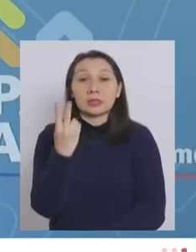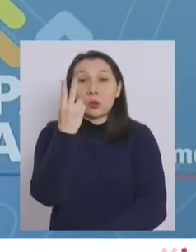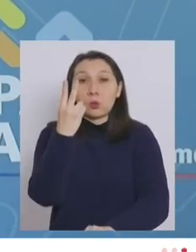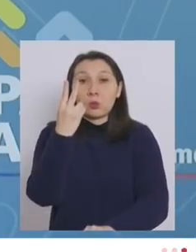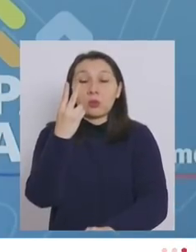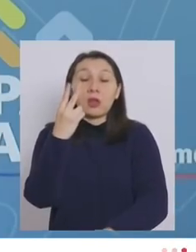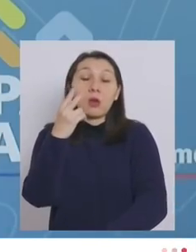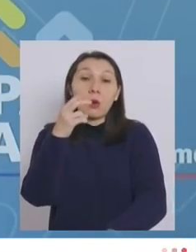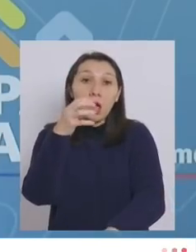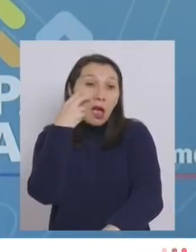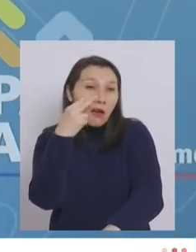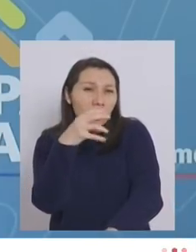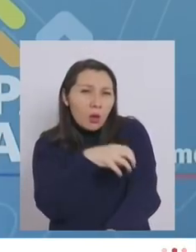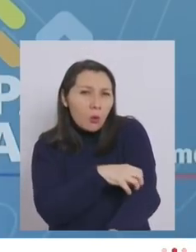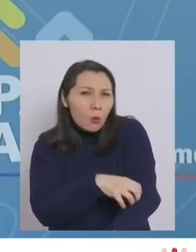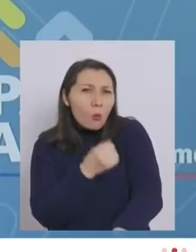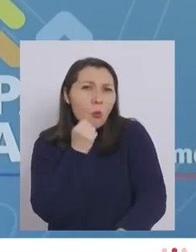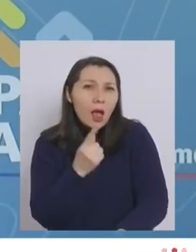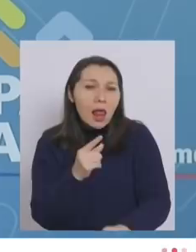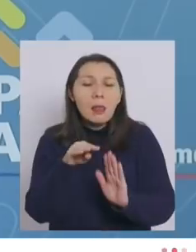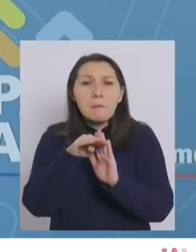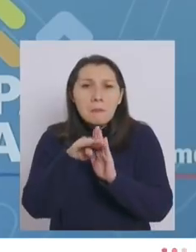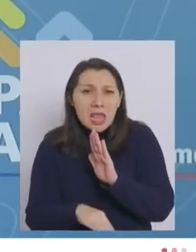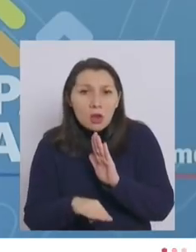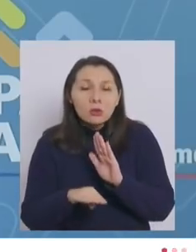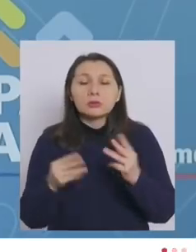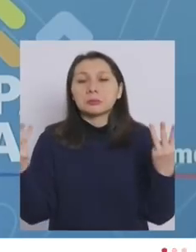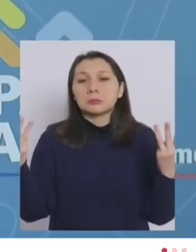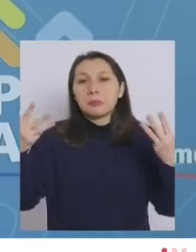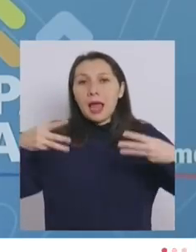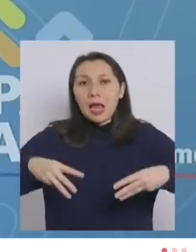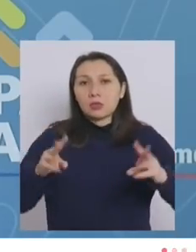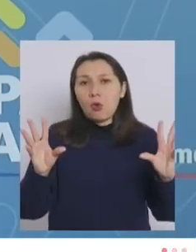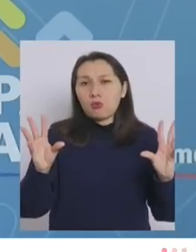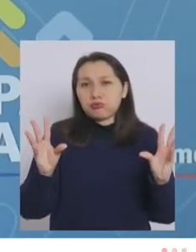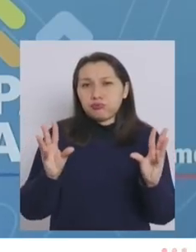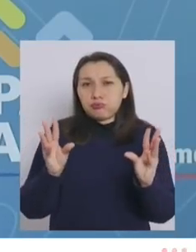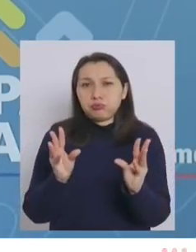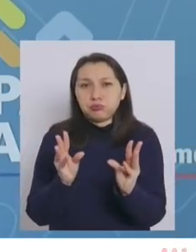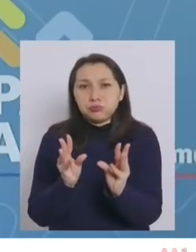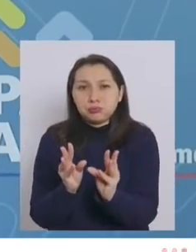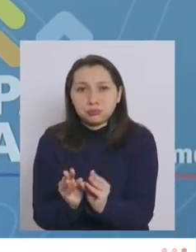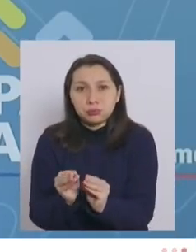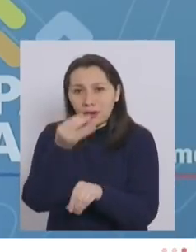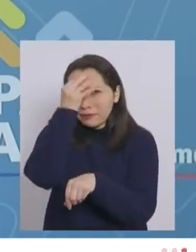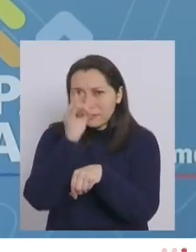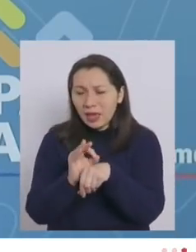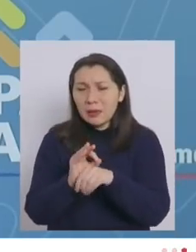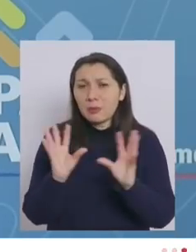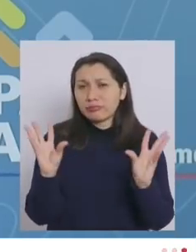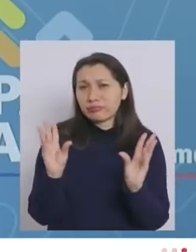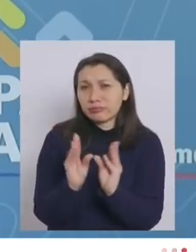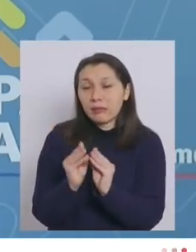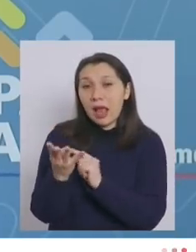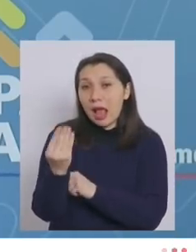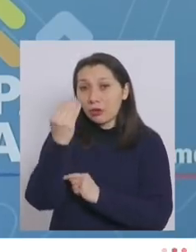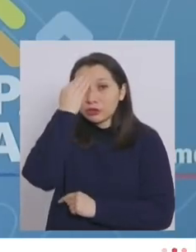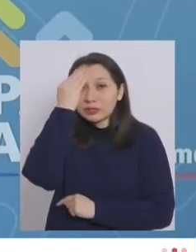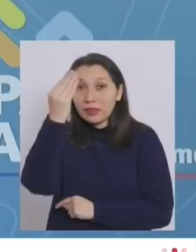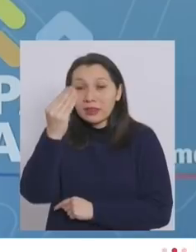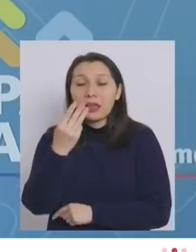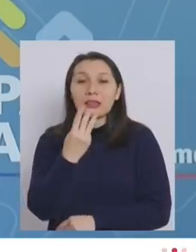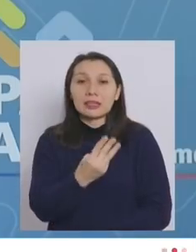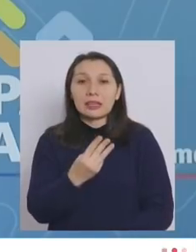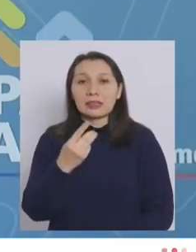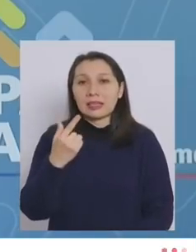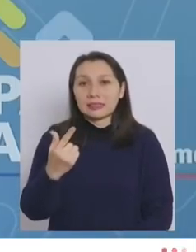más caída muestra es la región de Magallanes, que ha disminuido sus casos a 14 días en un